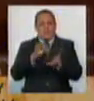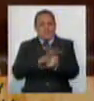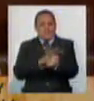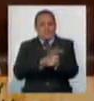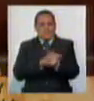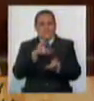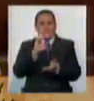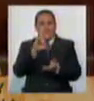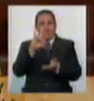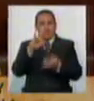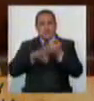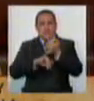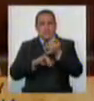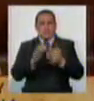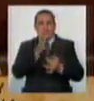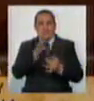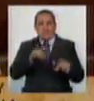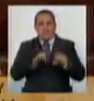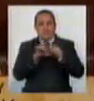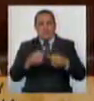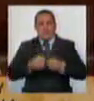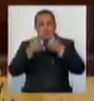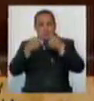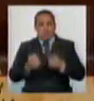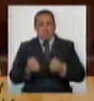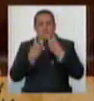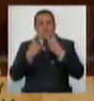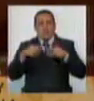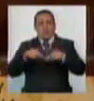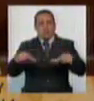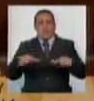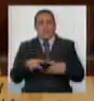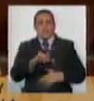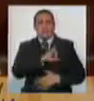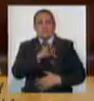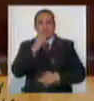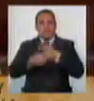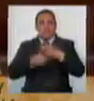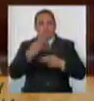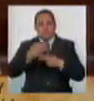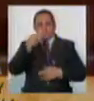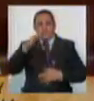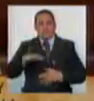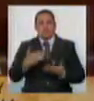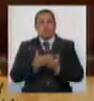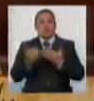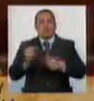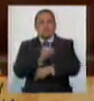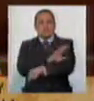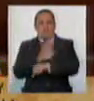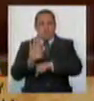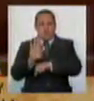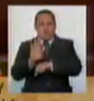cordones umbilicales que serán instalados en el Instituto Nacional del Niño en San Borja.